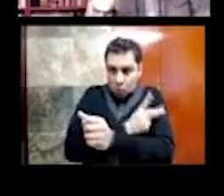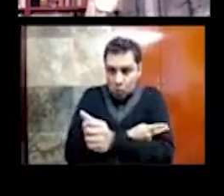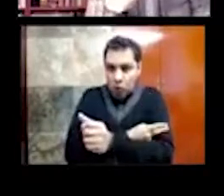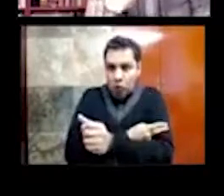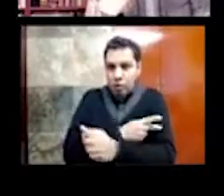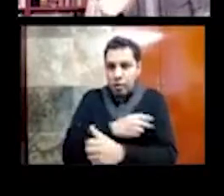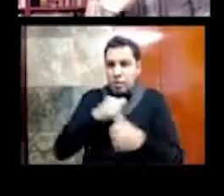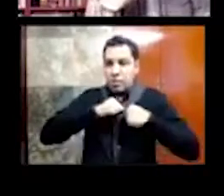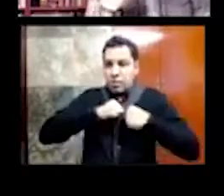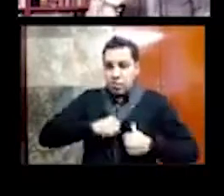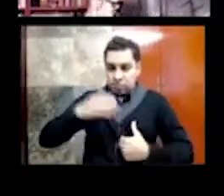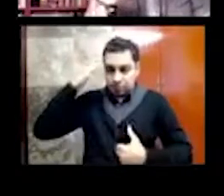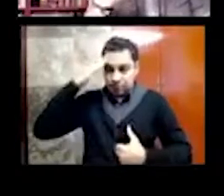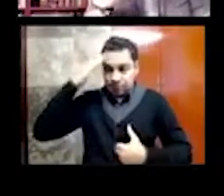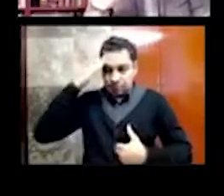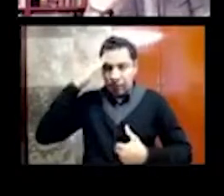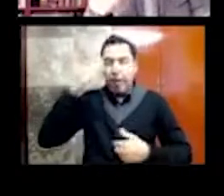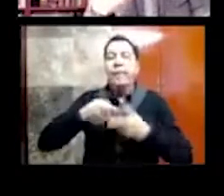empieza a